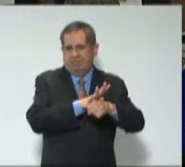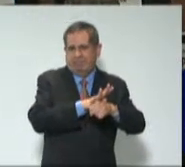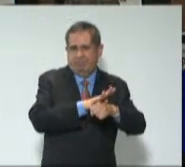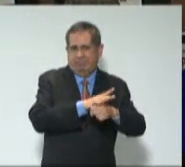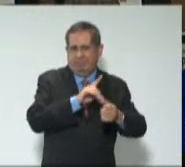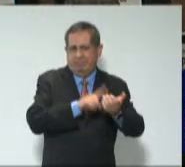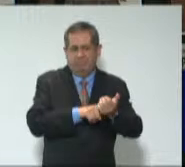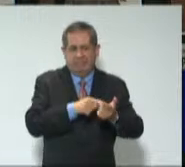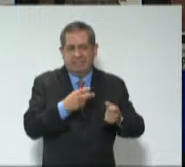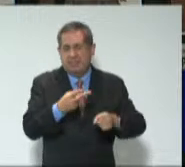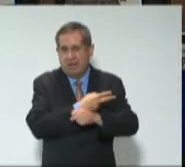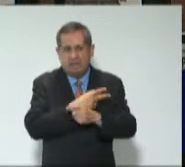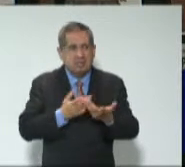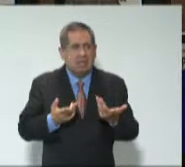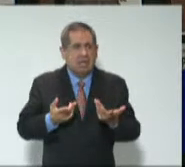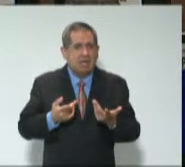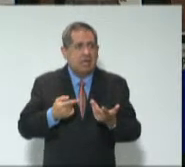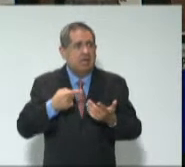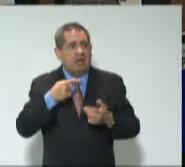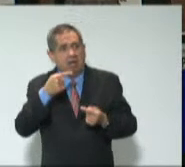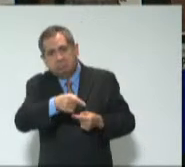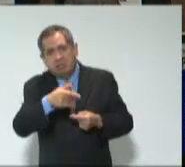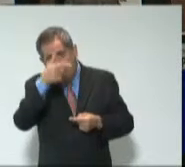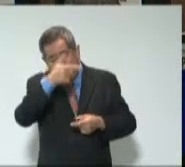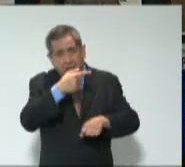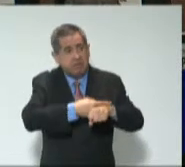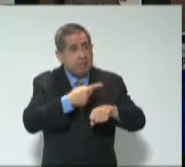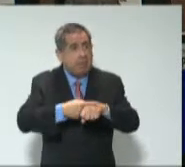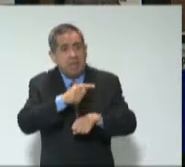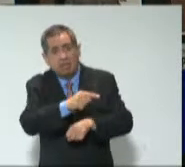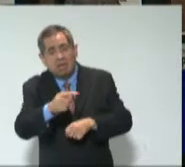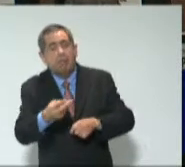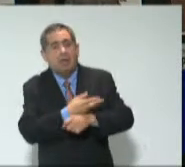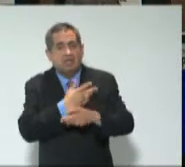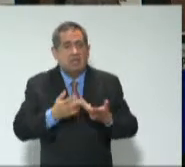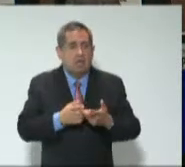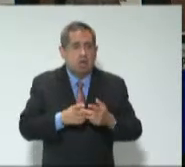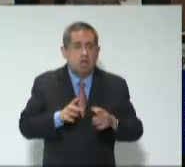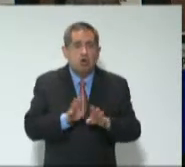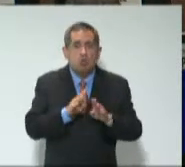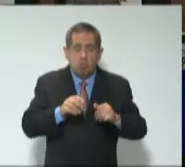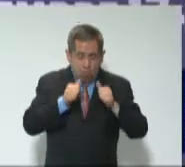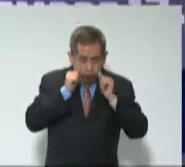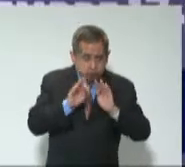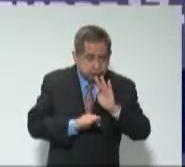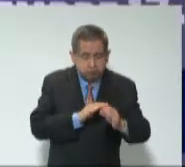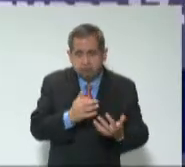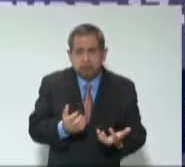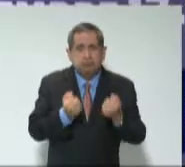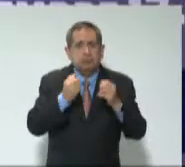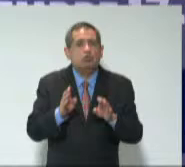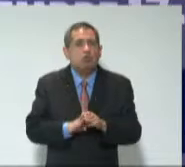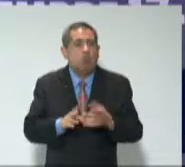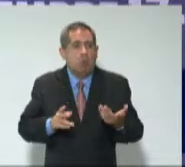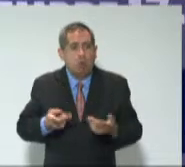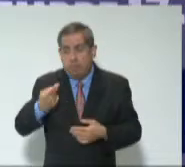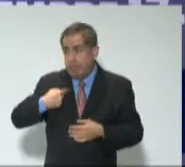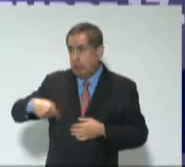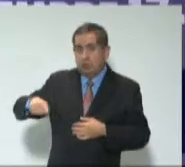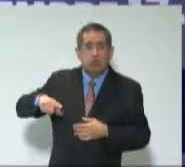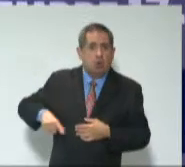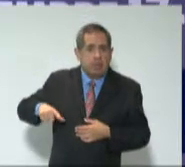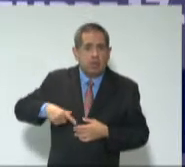a las manifestaciones de la enfermedad y a las formas como estamos respondiendo sociedad y